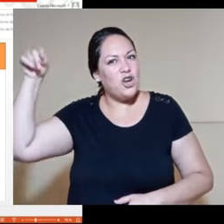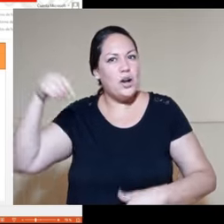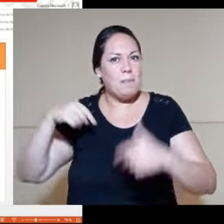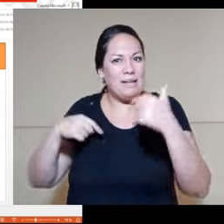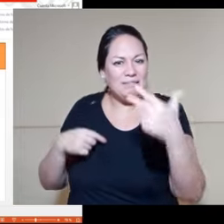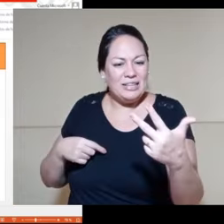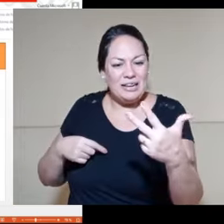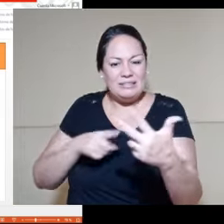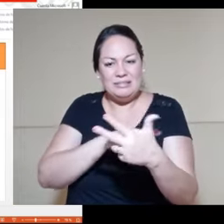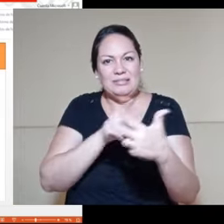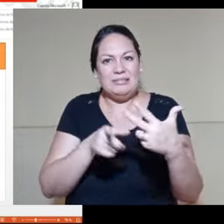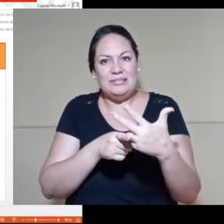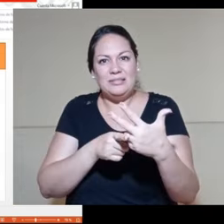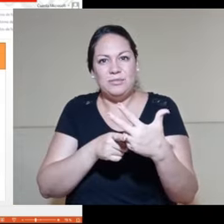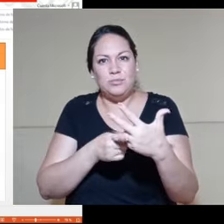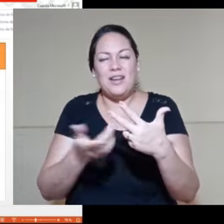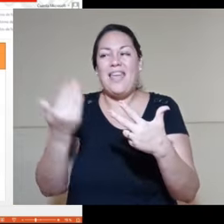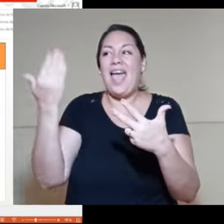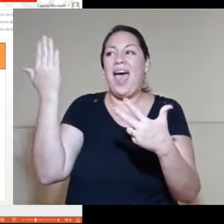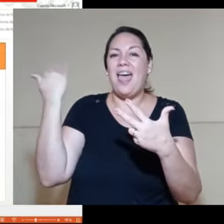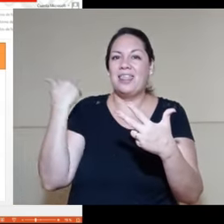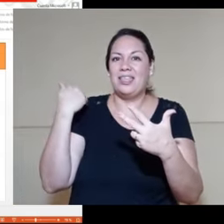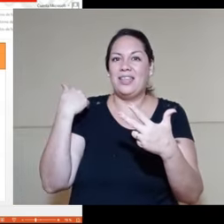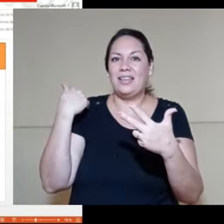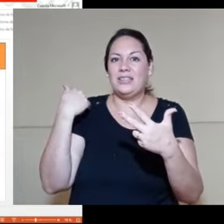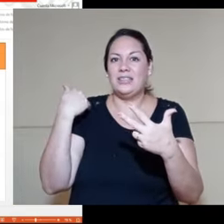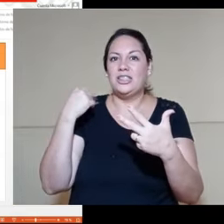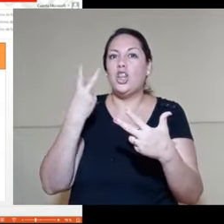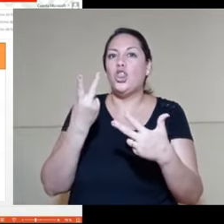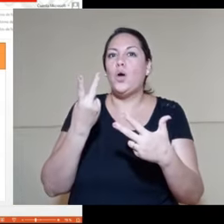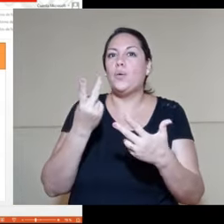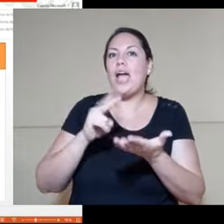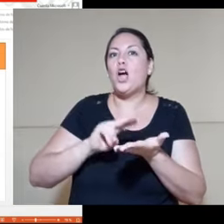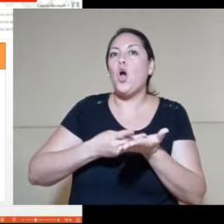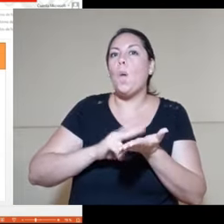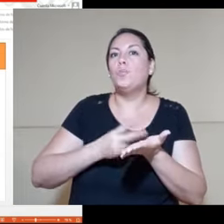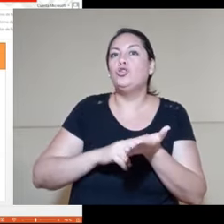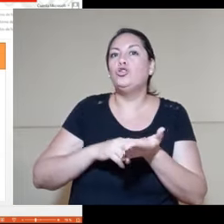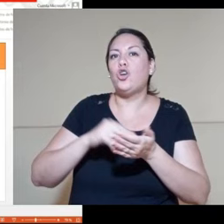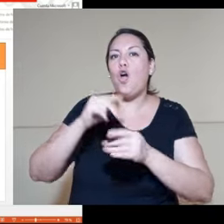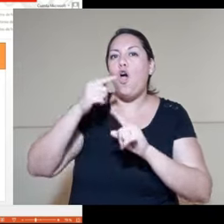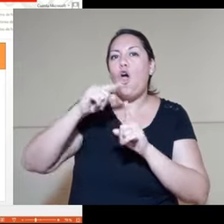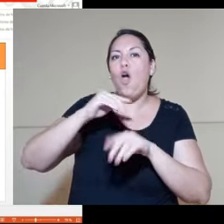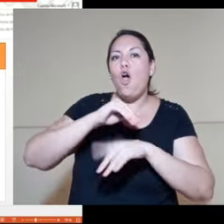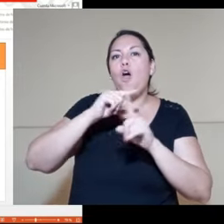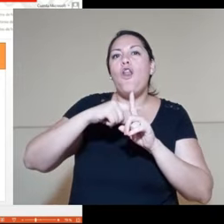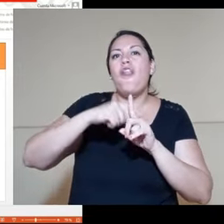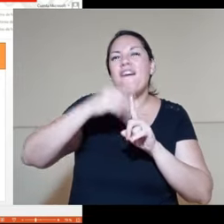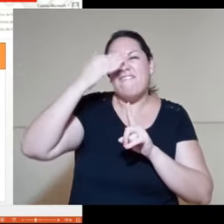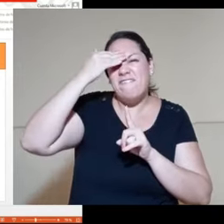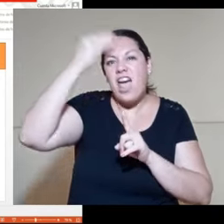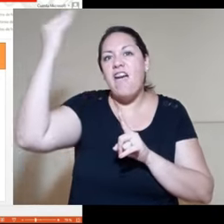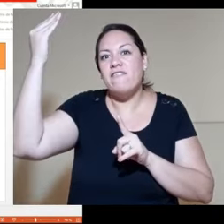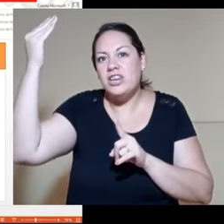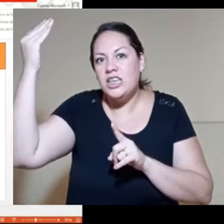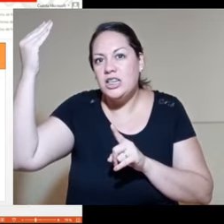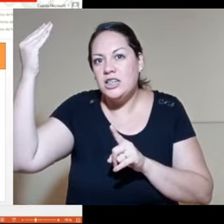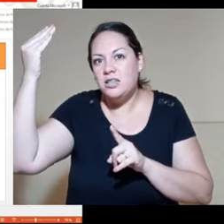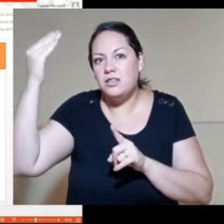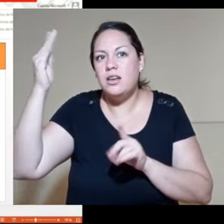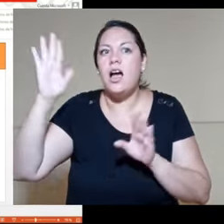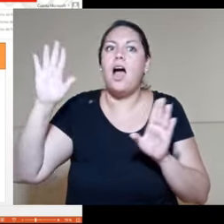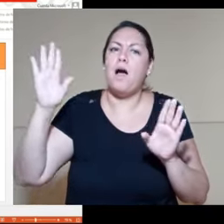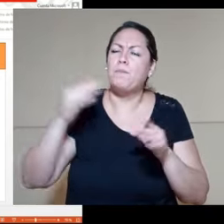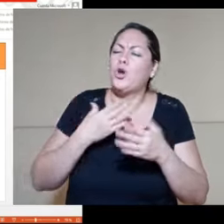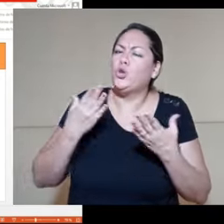encefalogramas, electroencefalogramas, porque tuvo 2 episodios de Convulsiones. convulsión febril. Claro,